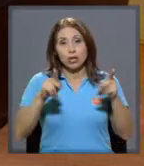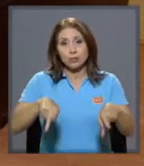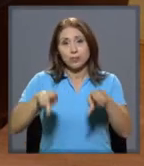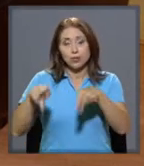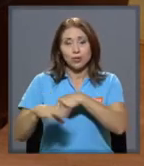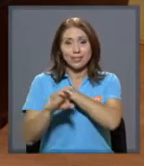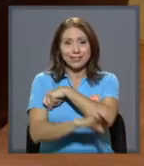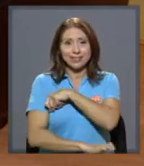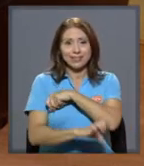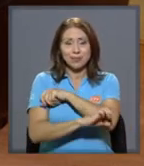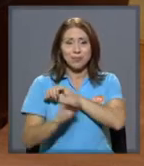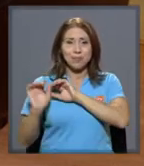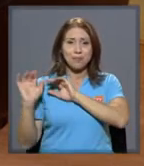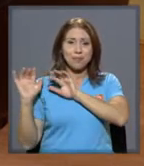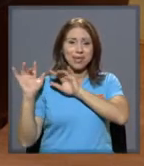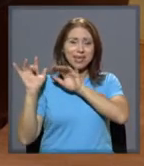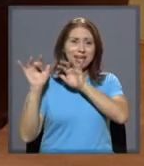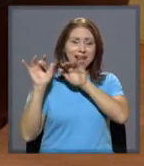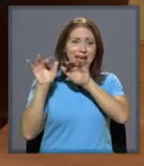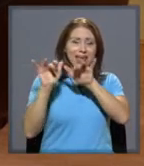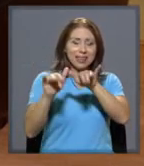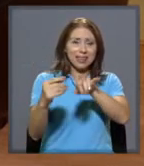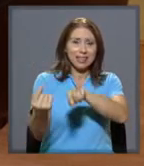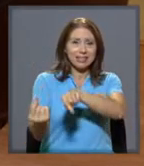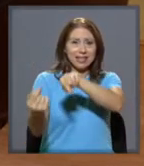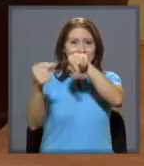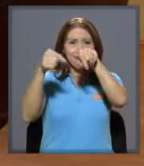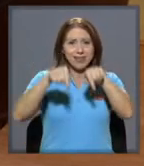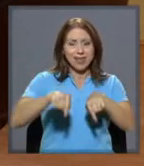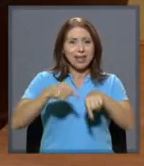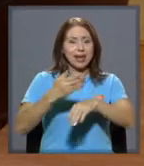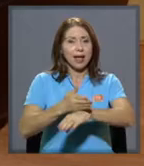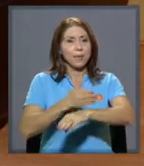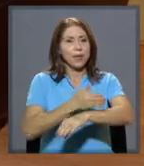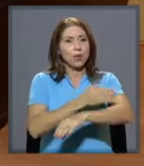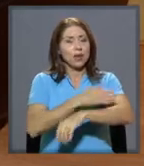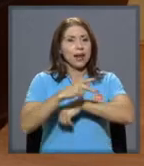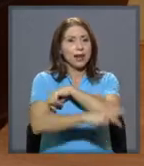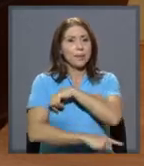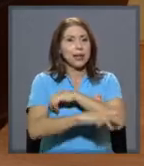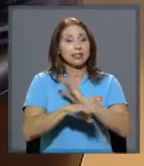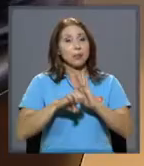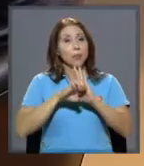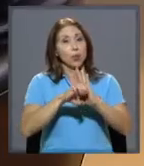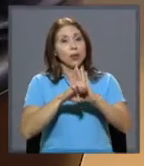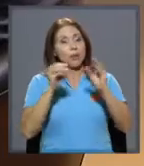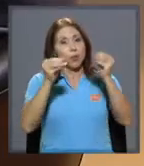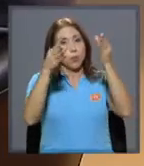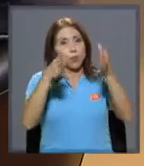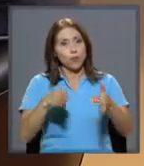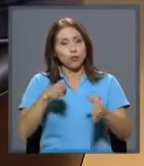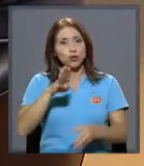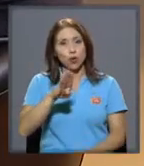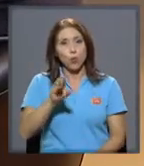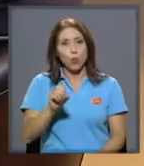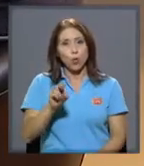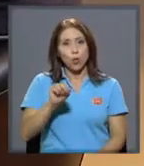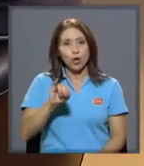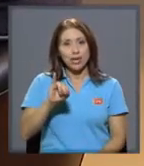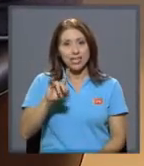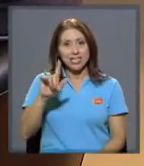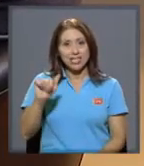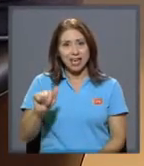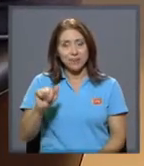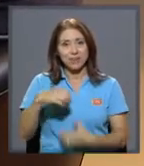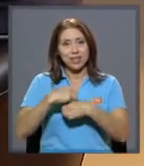migrantes que nos vienen a mejorar el país, como el profesor Bonilla, que diseñó los